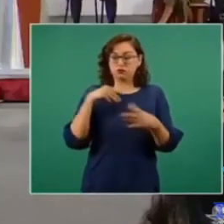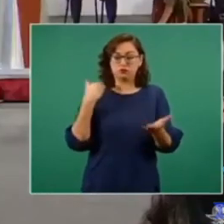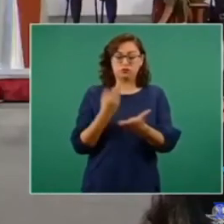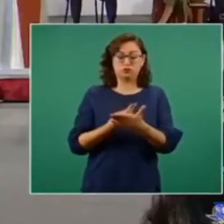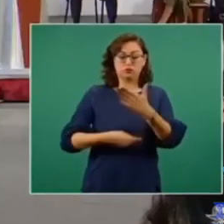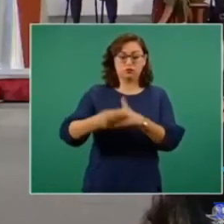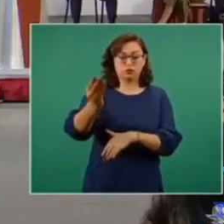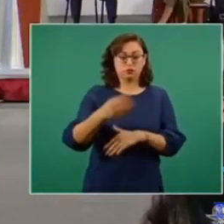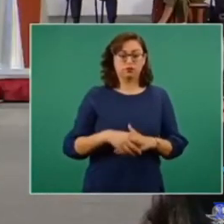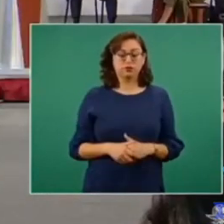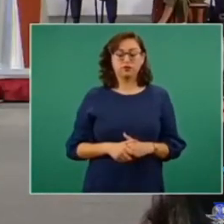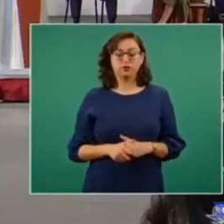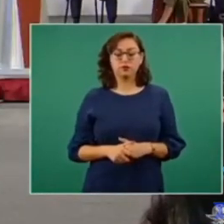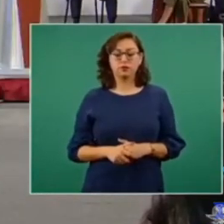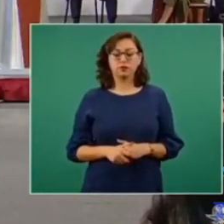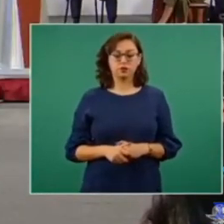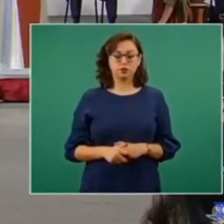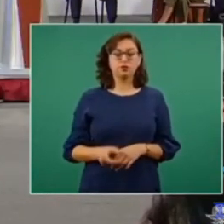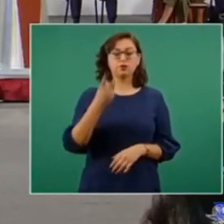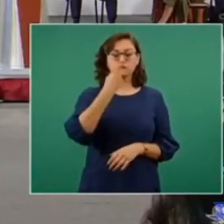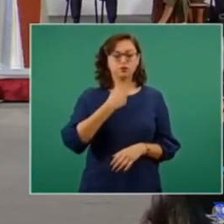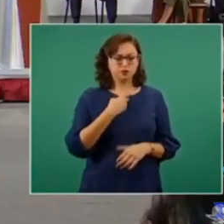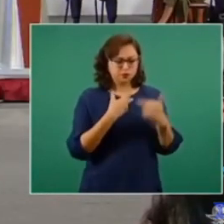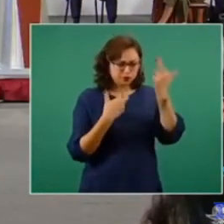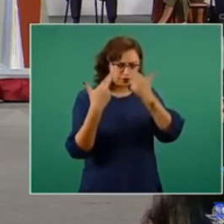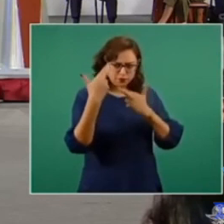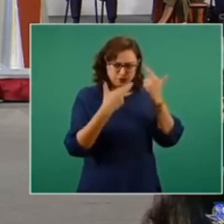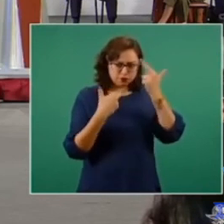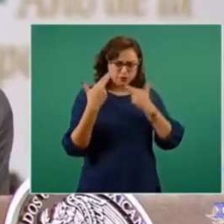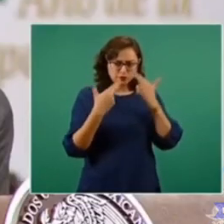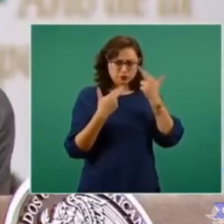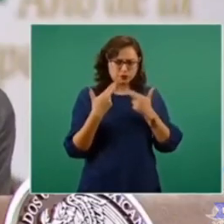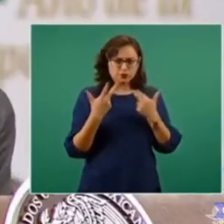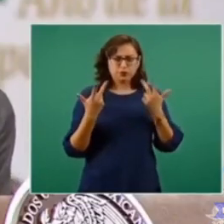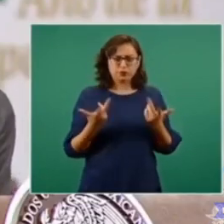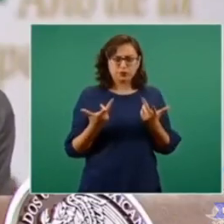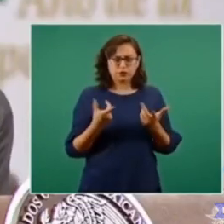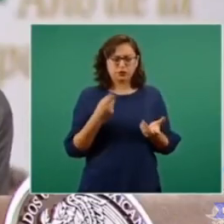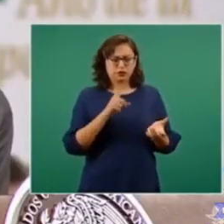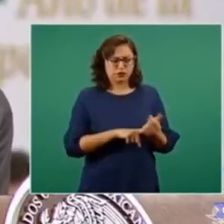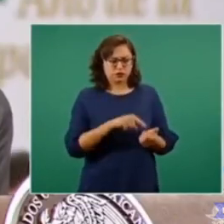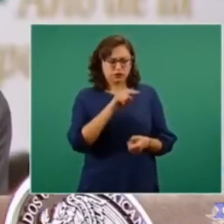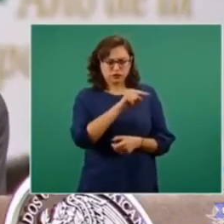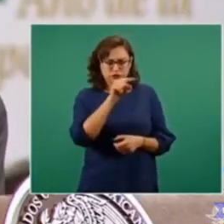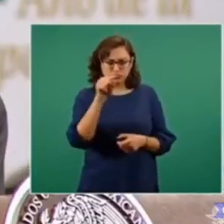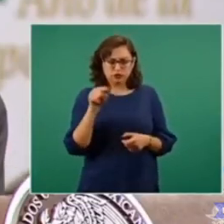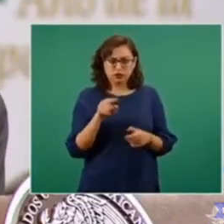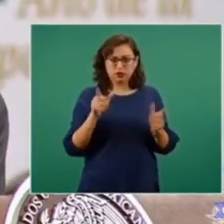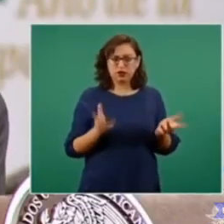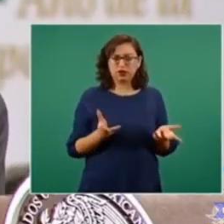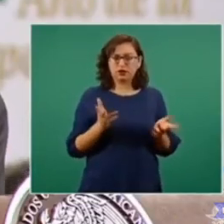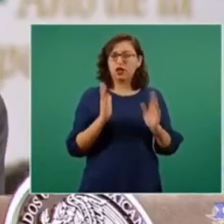pero me dicen que la inspección que se hizo, no sé quién llevó a cabo la inspección, ya no está en las despensas.